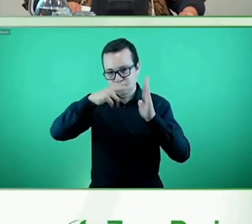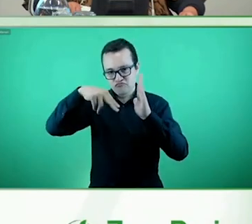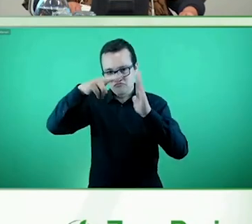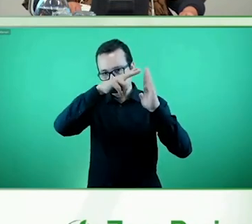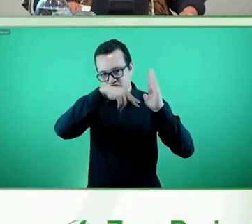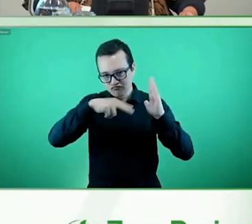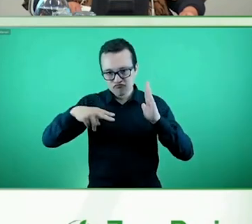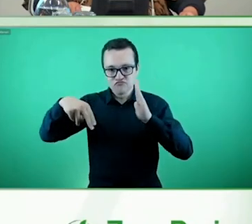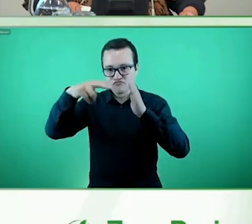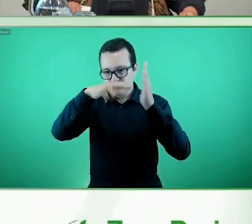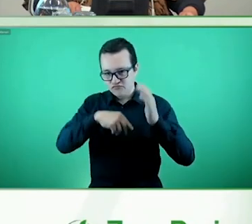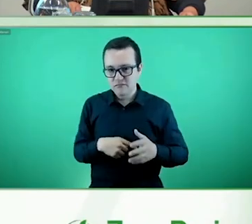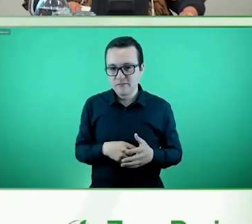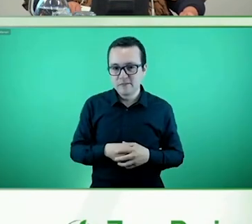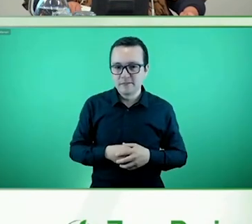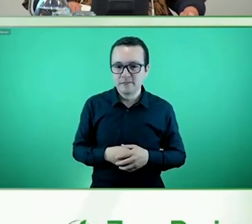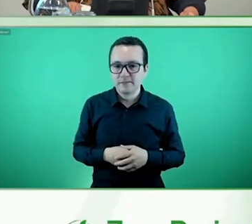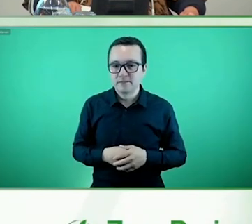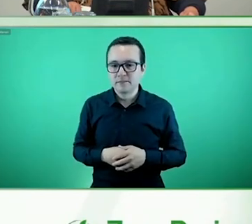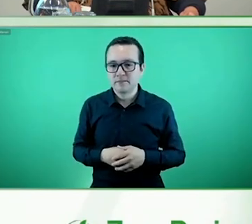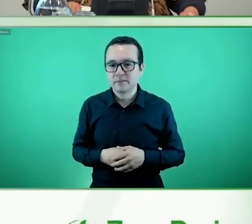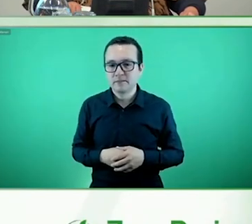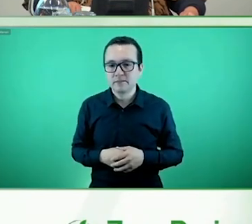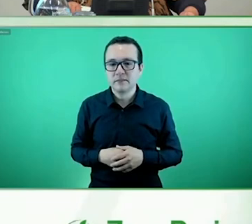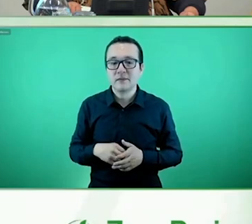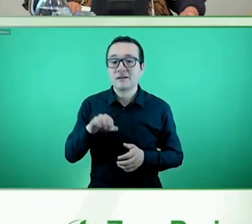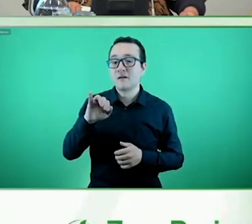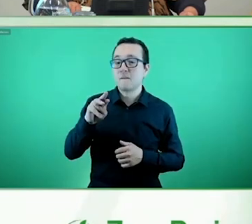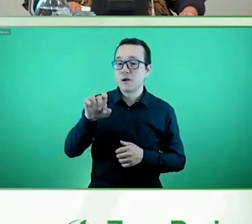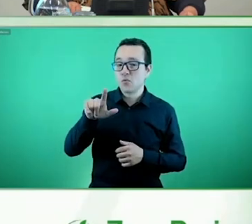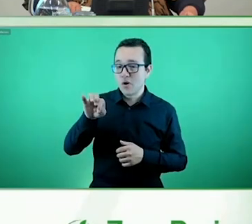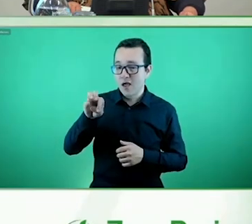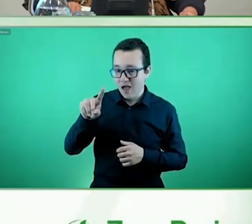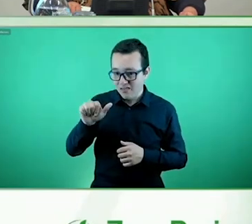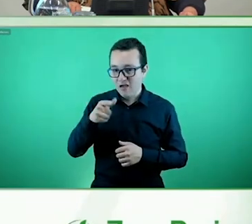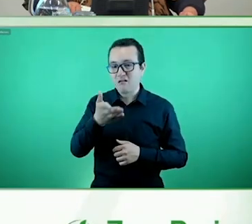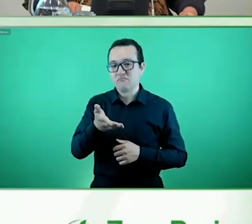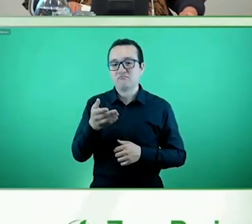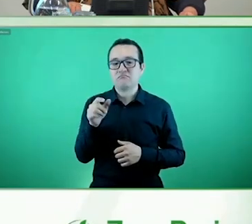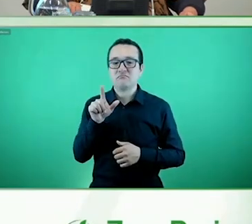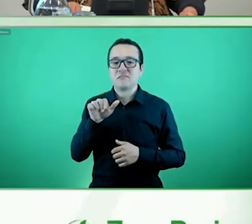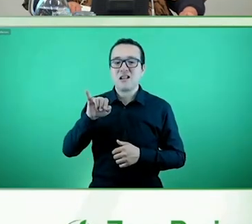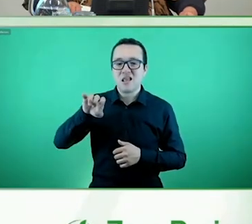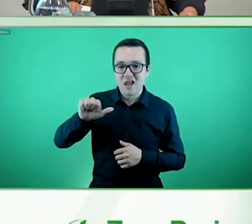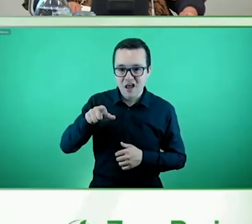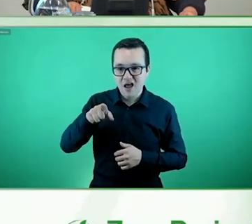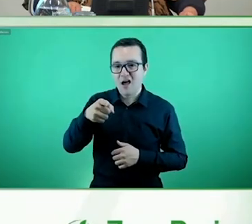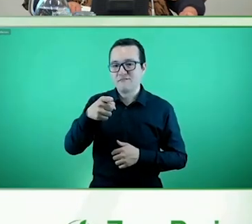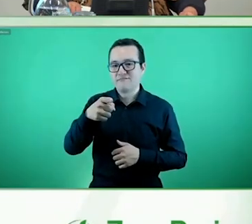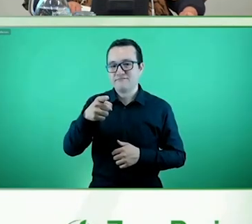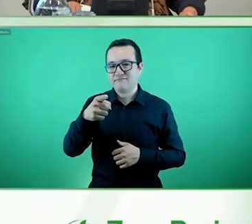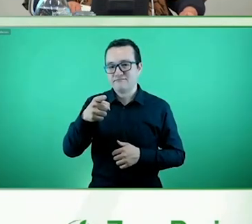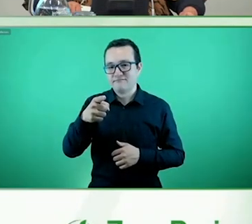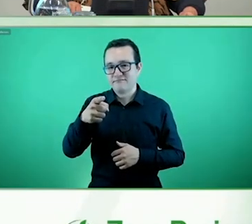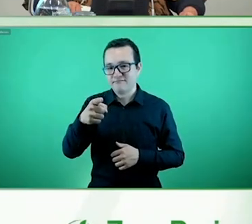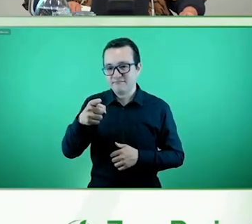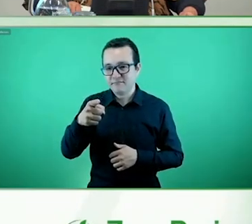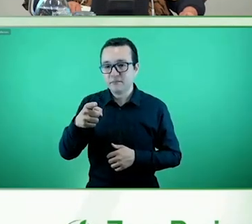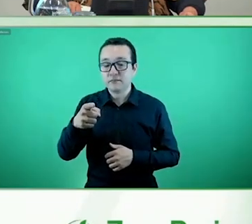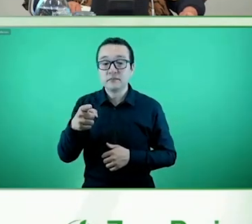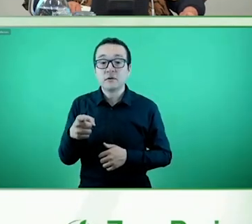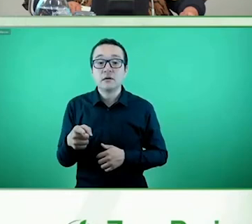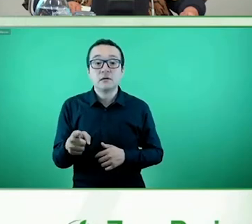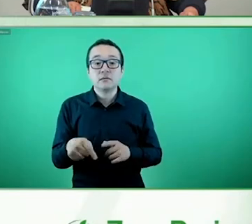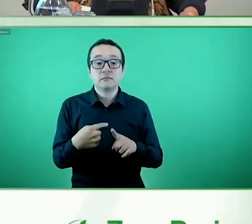Tenemos acá las artesanías Lías, que tiene Leontina. También tenemos acá productos